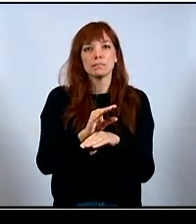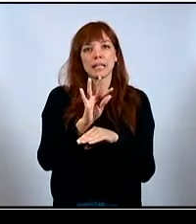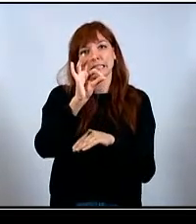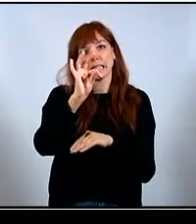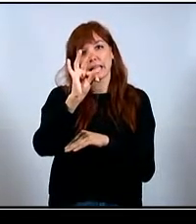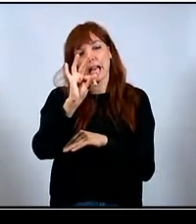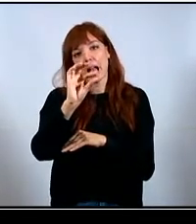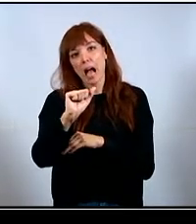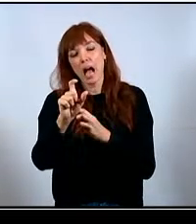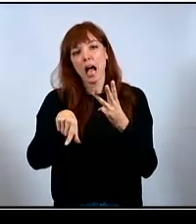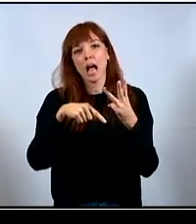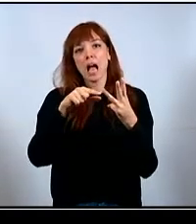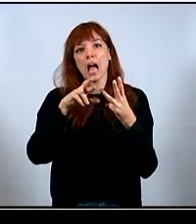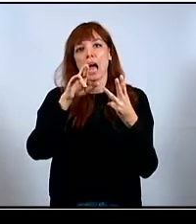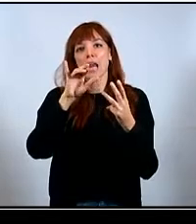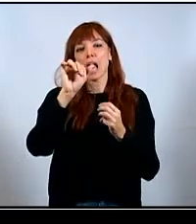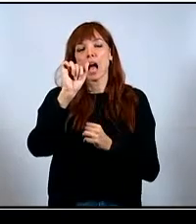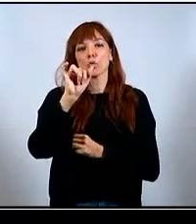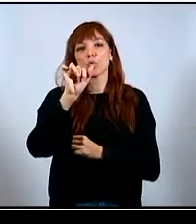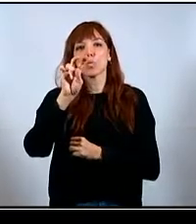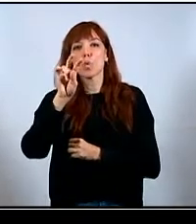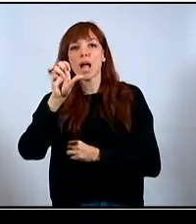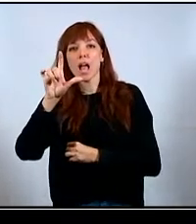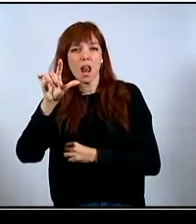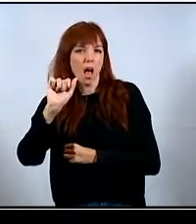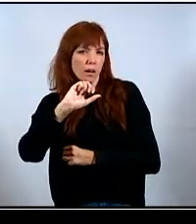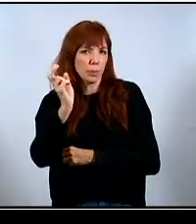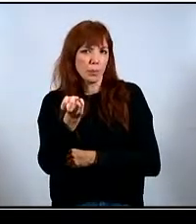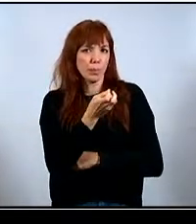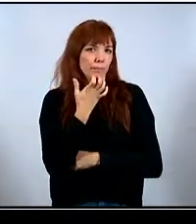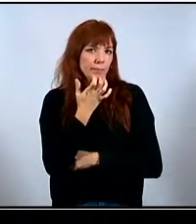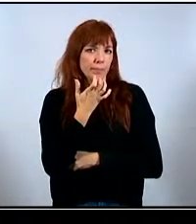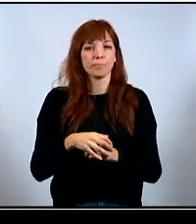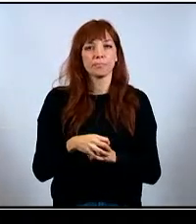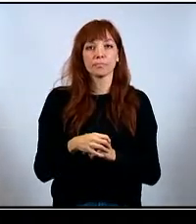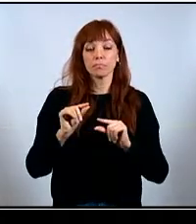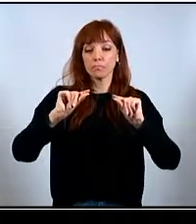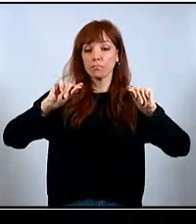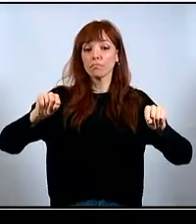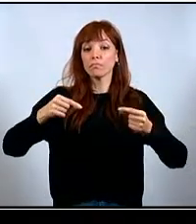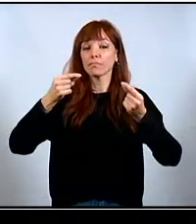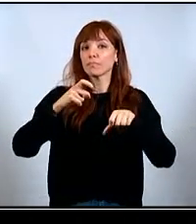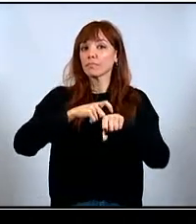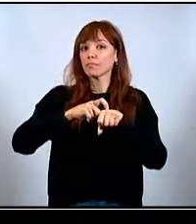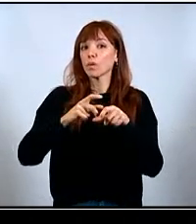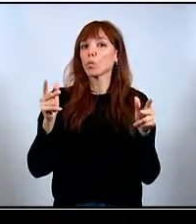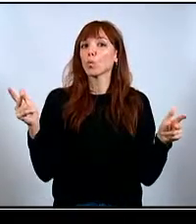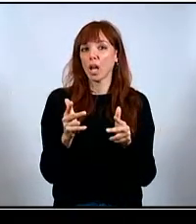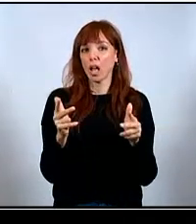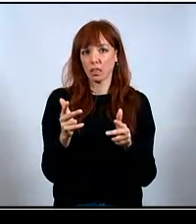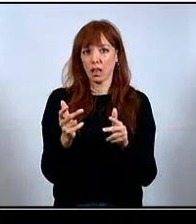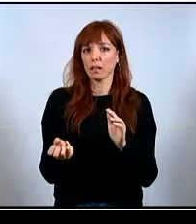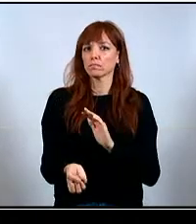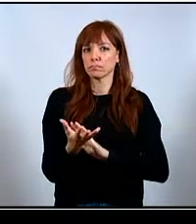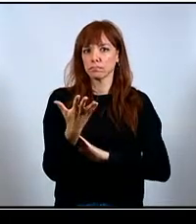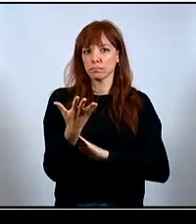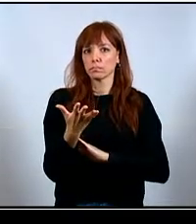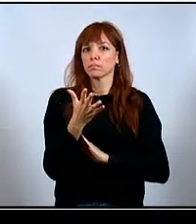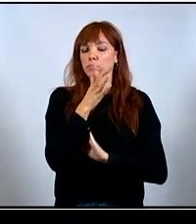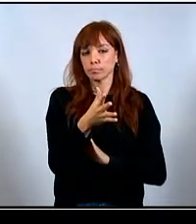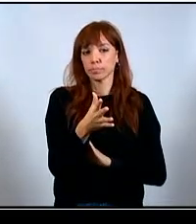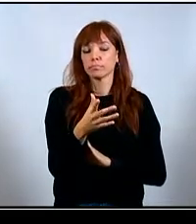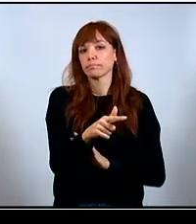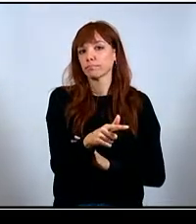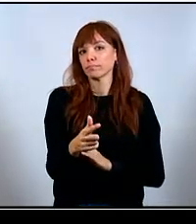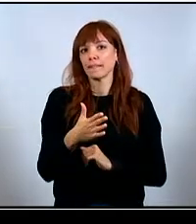SGA, Rayuela, Profex, que ustedes conocen. Cabe destacar que la contratación se ha declarado con carácter urgente ante la inminente caducidad